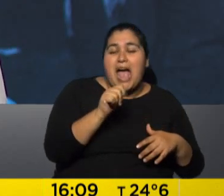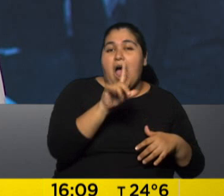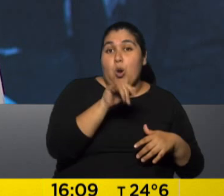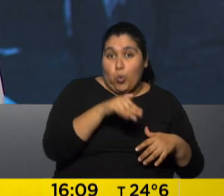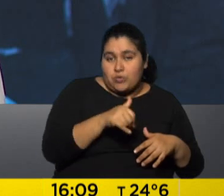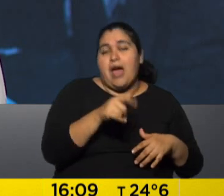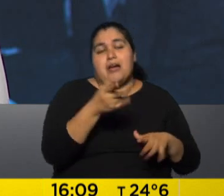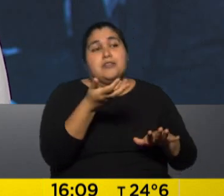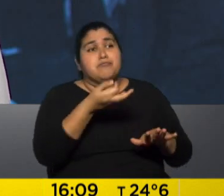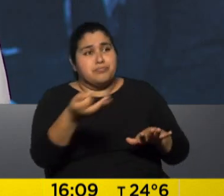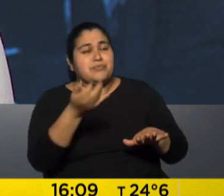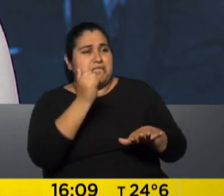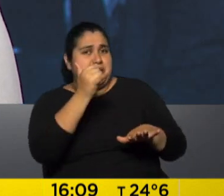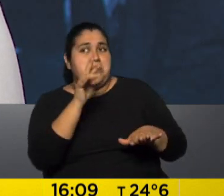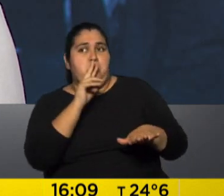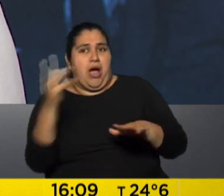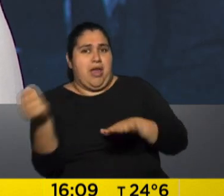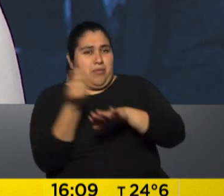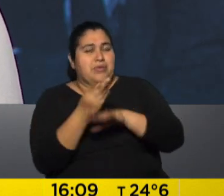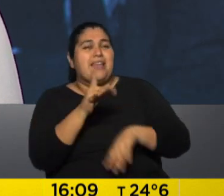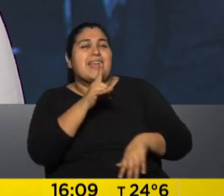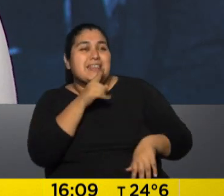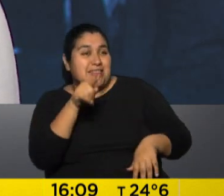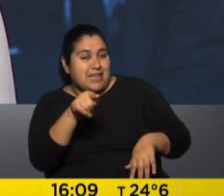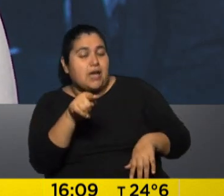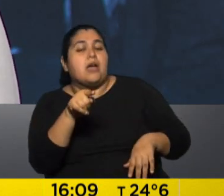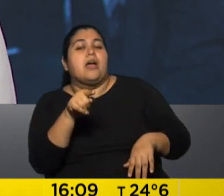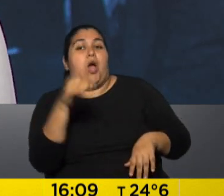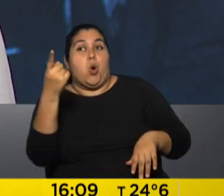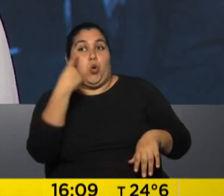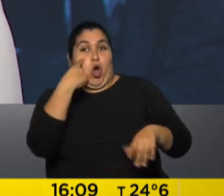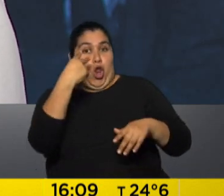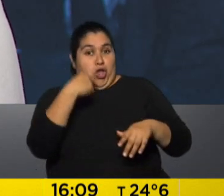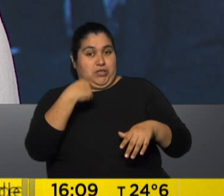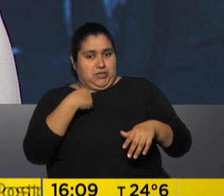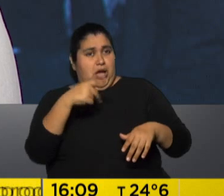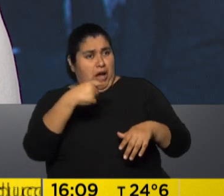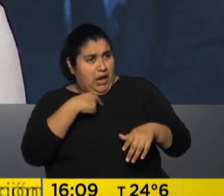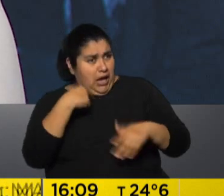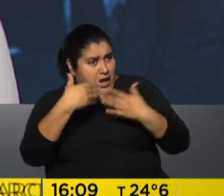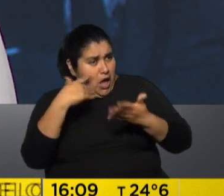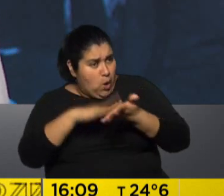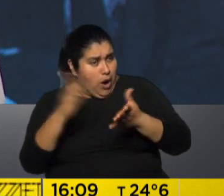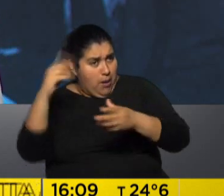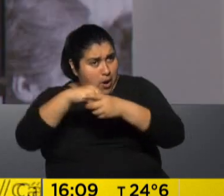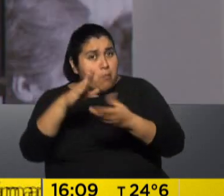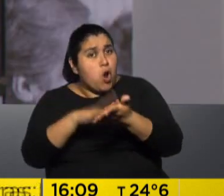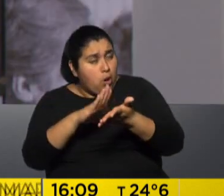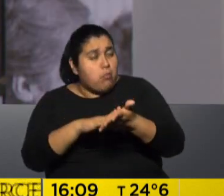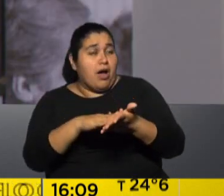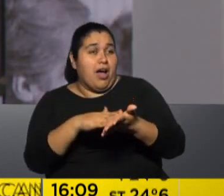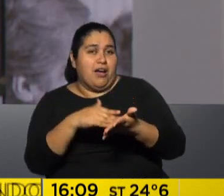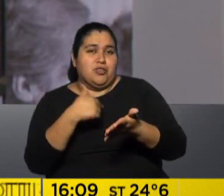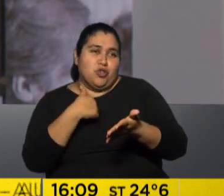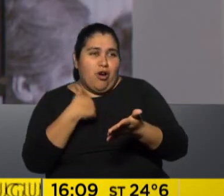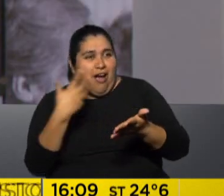tomar la iniciativa de ser técnica de Ferro y que me había conocido jugando, me dijo, ¿no querés venir a probar? Y bueno, otra vez puse medio,